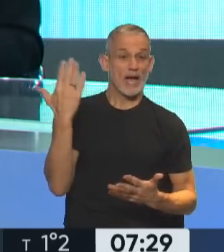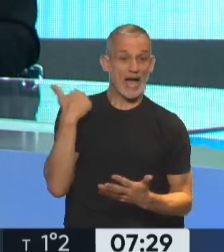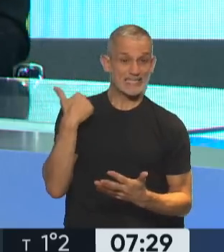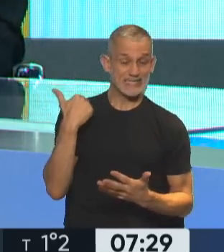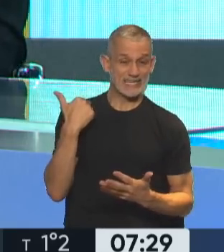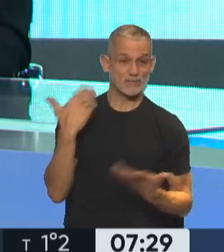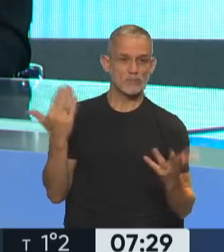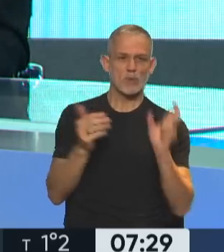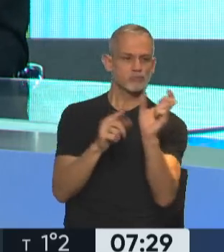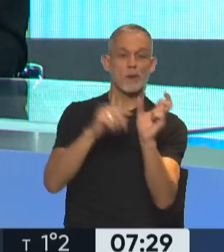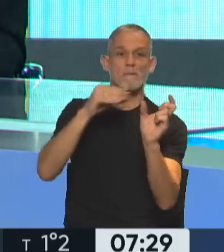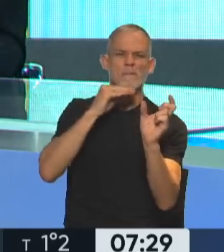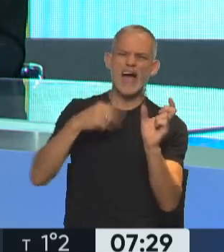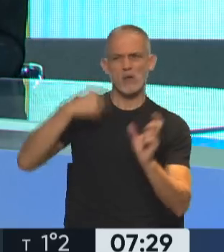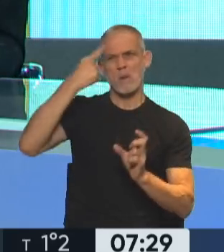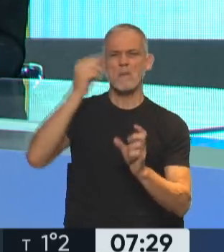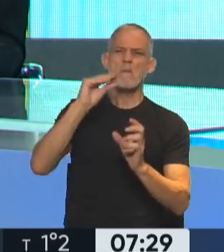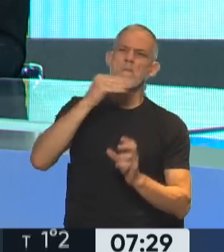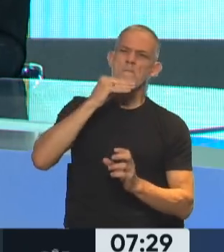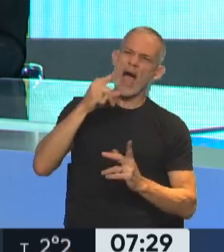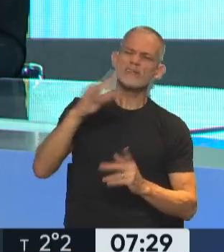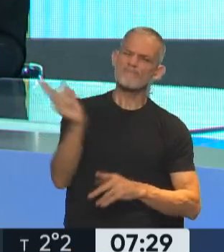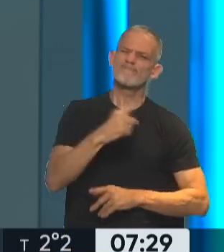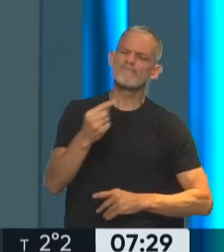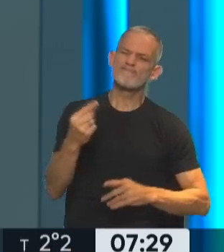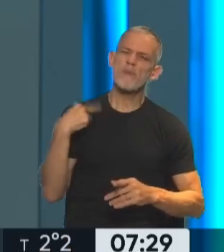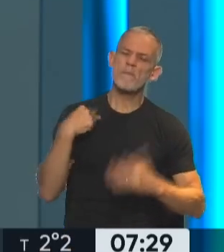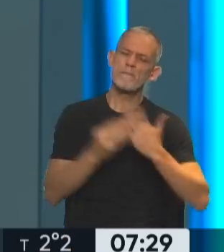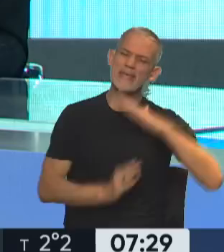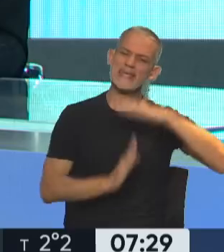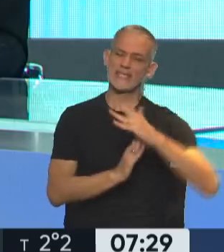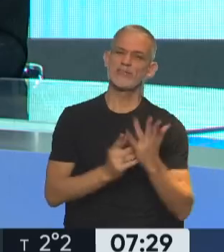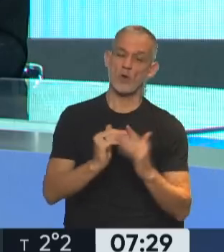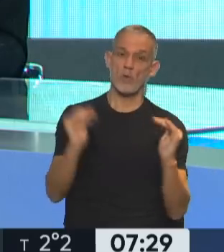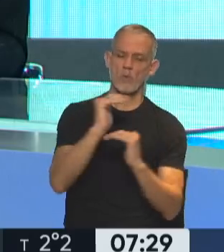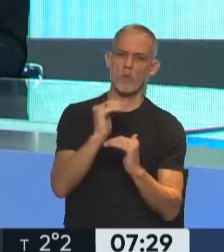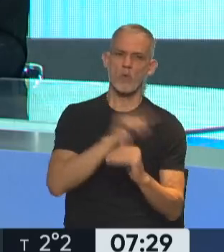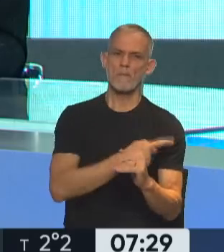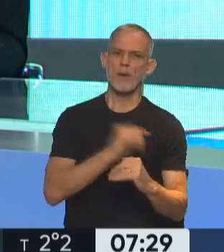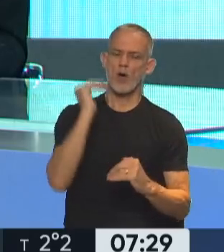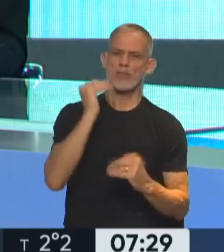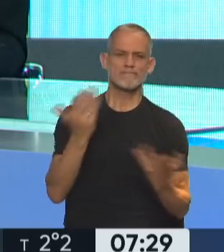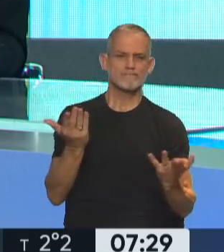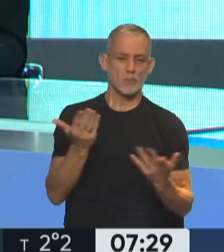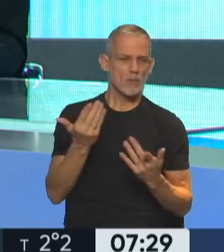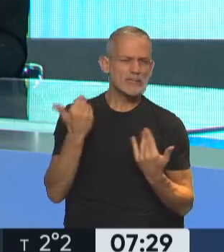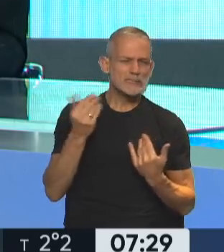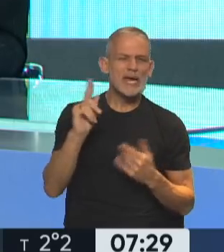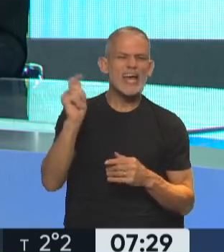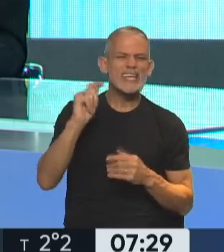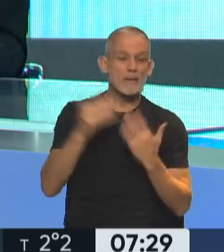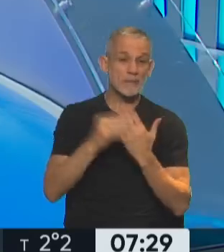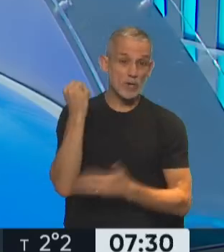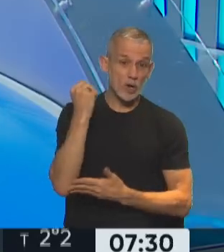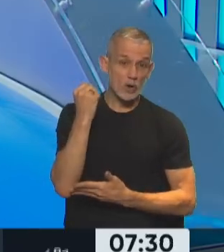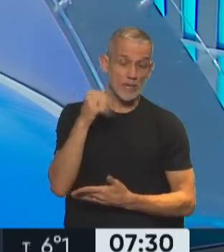el nombre puesto era Massa como nuevo jefe de gabinete con superpoderes, el nombre casi puesto para ocupar el Ministerio de Economía